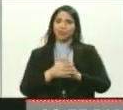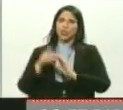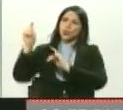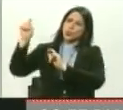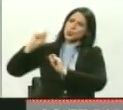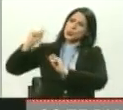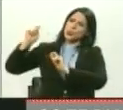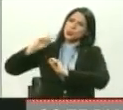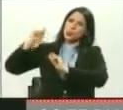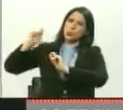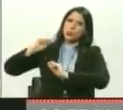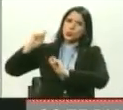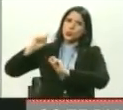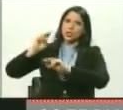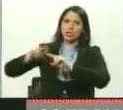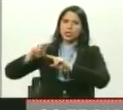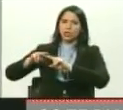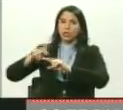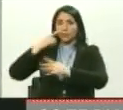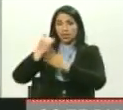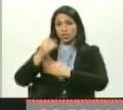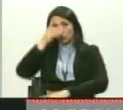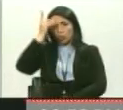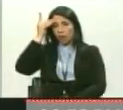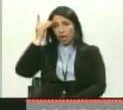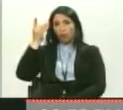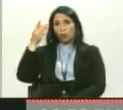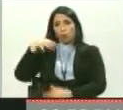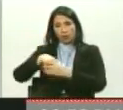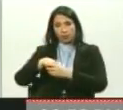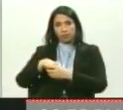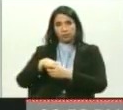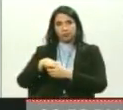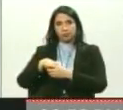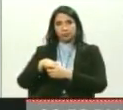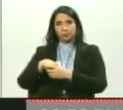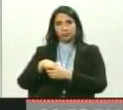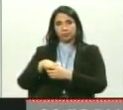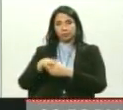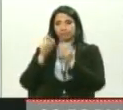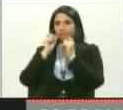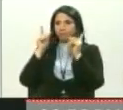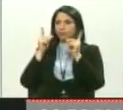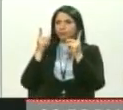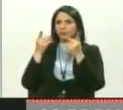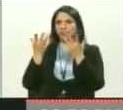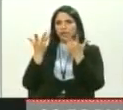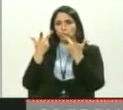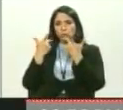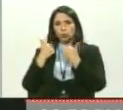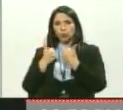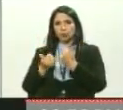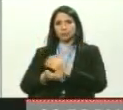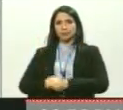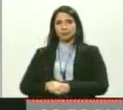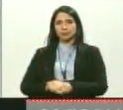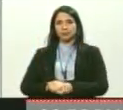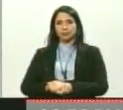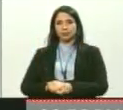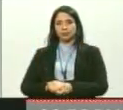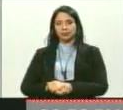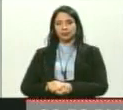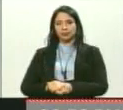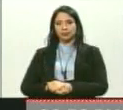papagayo. Mira, Diosdado, con la cuarentena es impresionante, me cuentan que